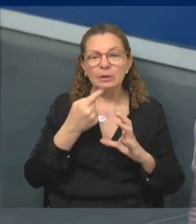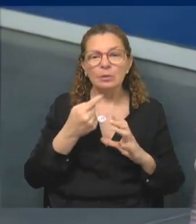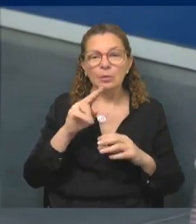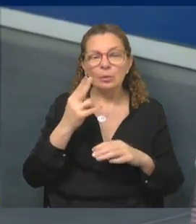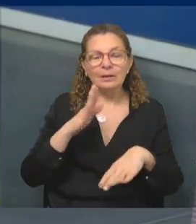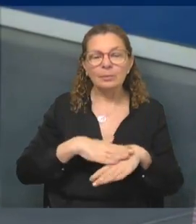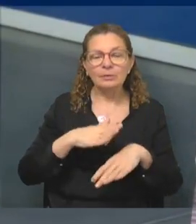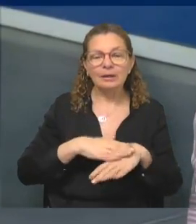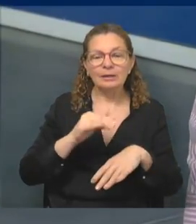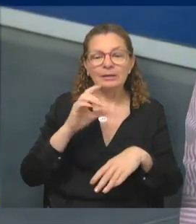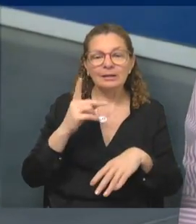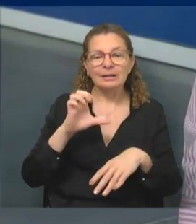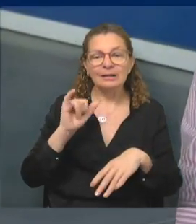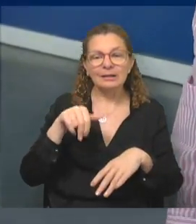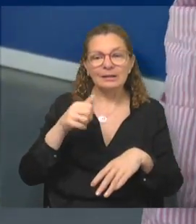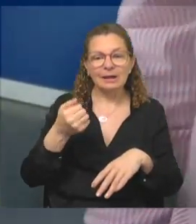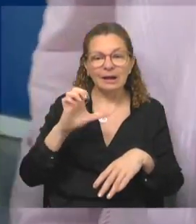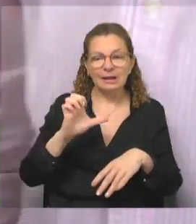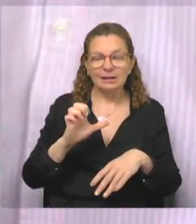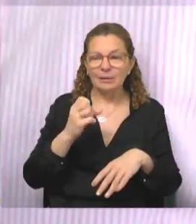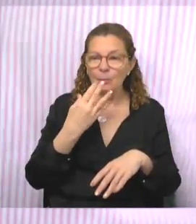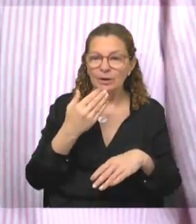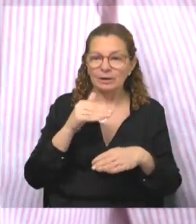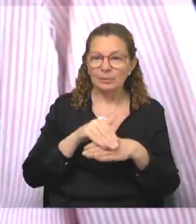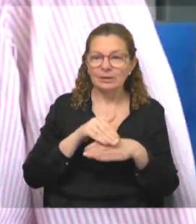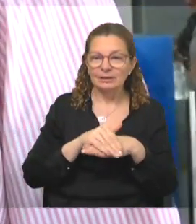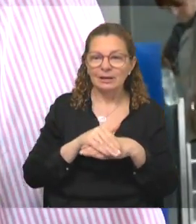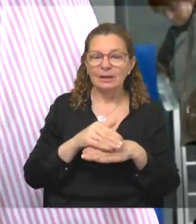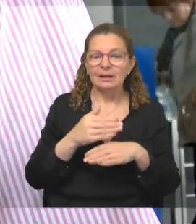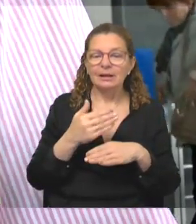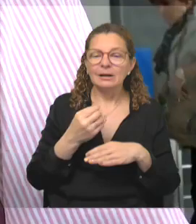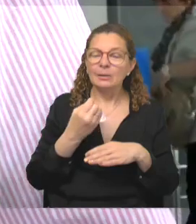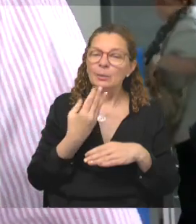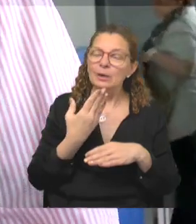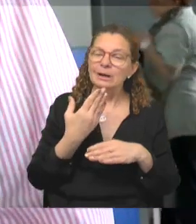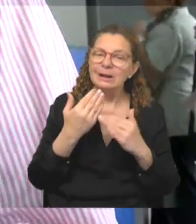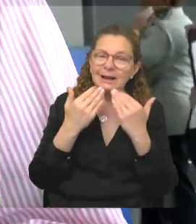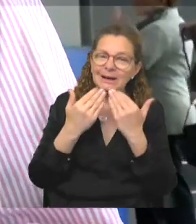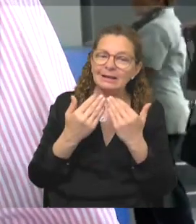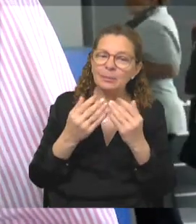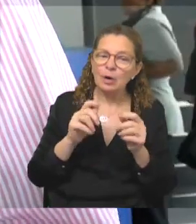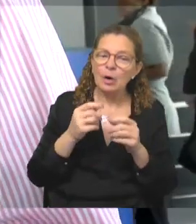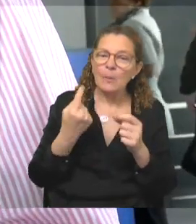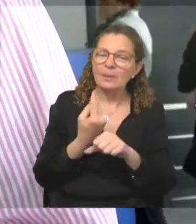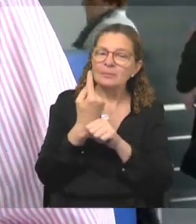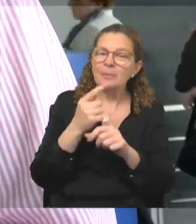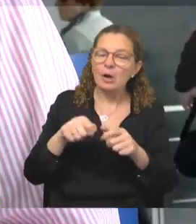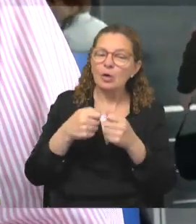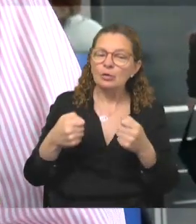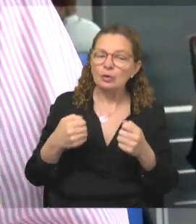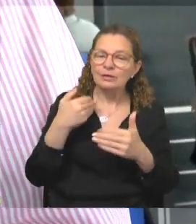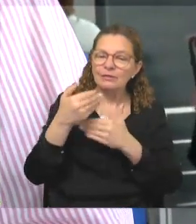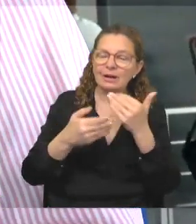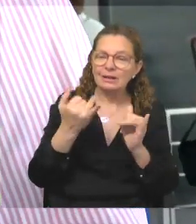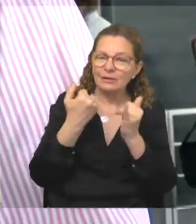sin estamos con el director Santiago caramés Muchas gracias por estos minutos bueno son principales conclusiones y la necesidad de llevar adelante